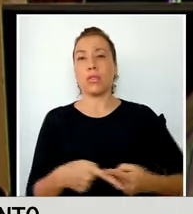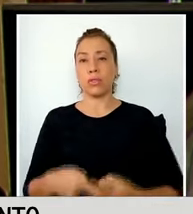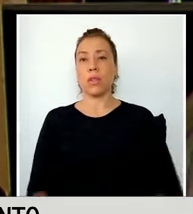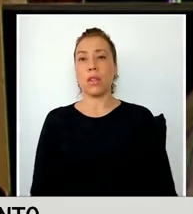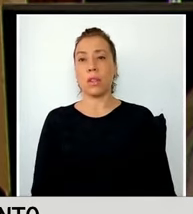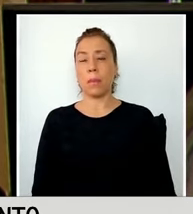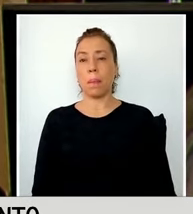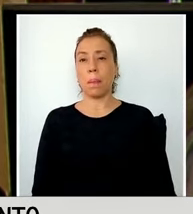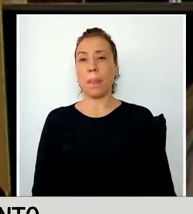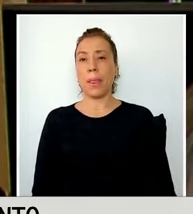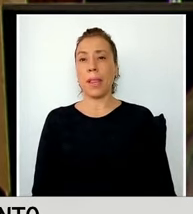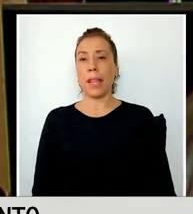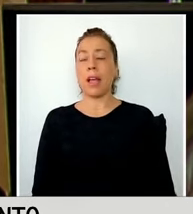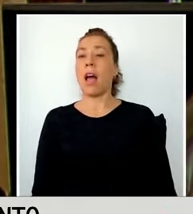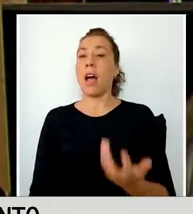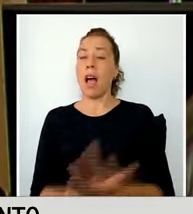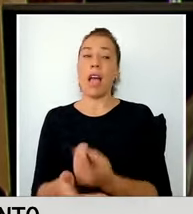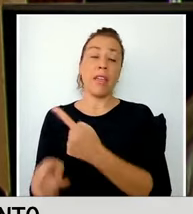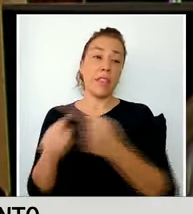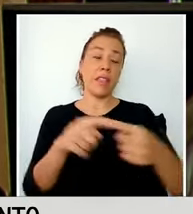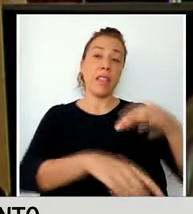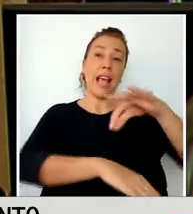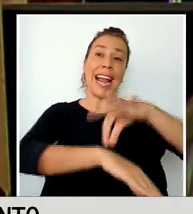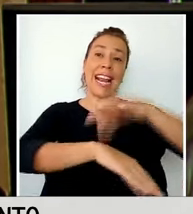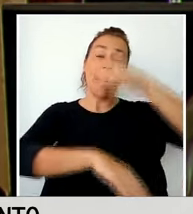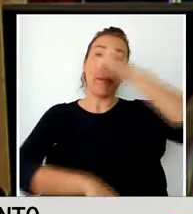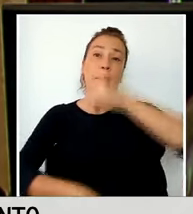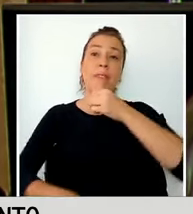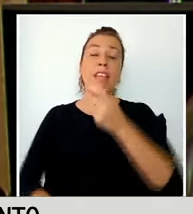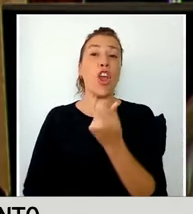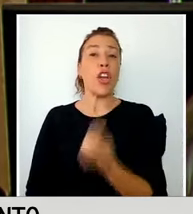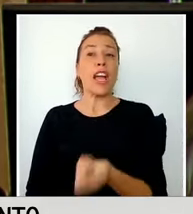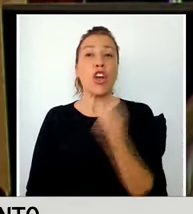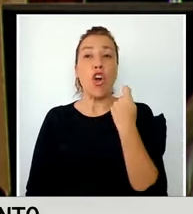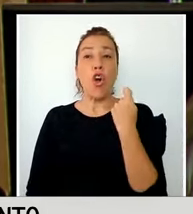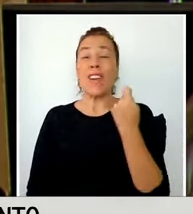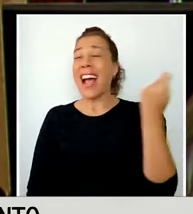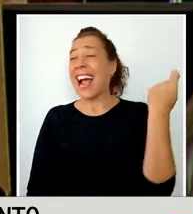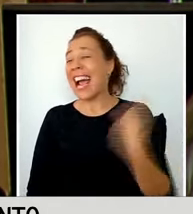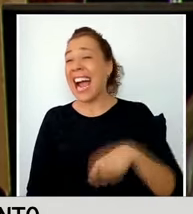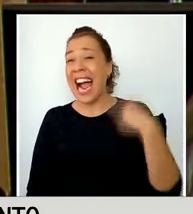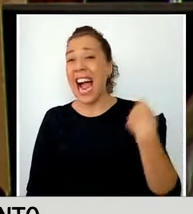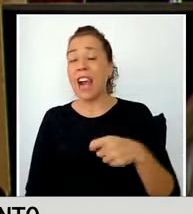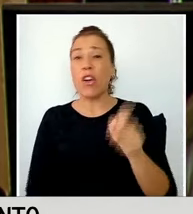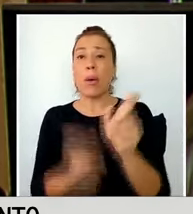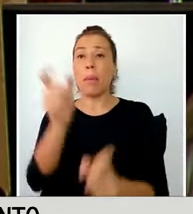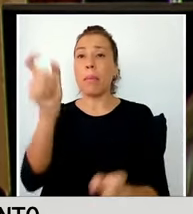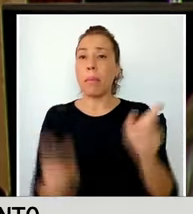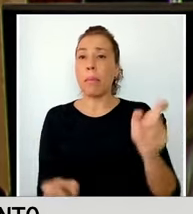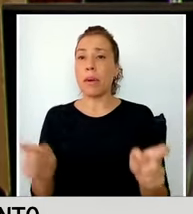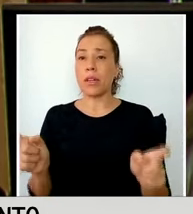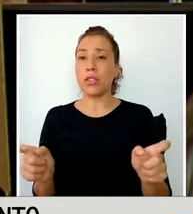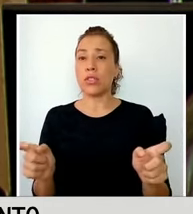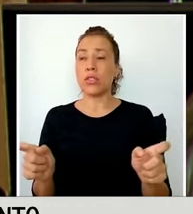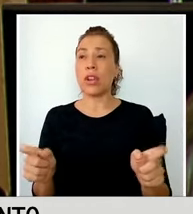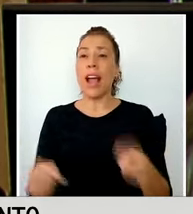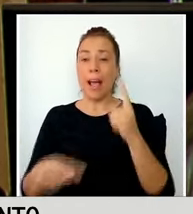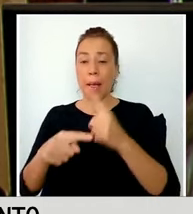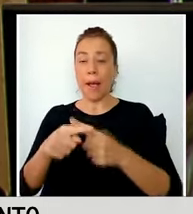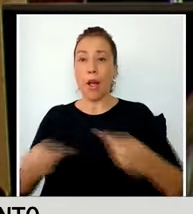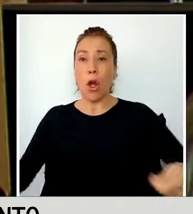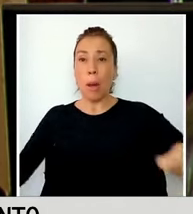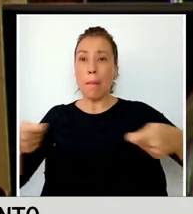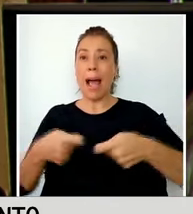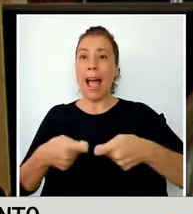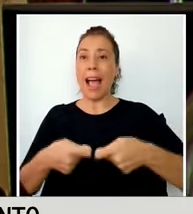hay clínicas que su arancel es tan caro que las personas en su copago felices de que